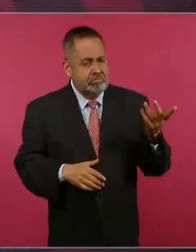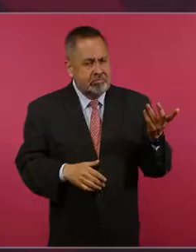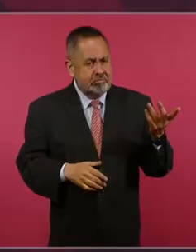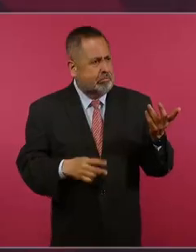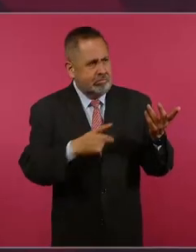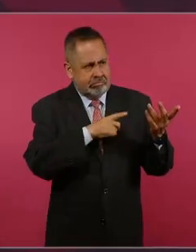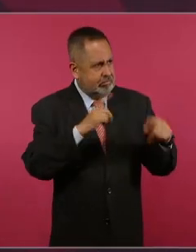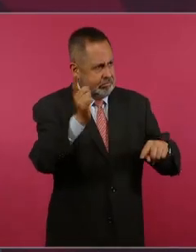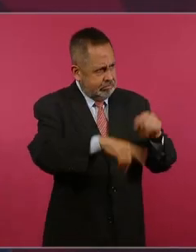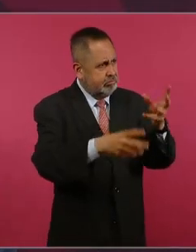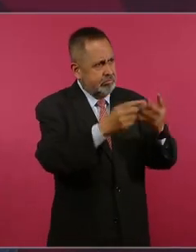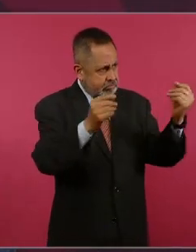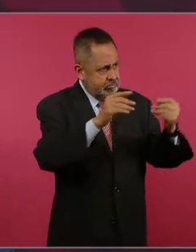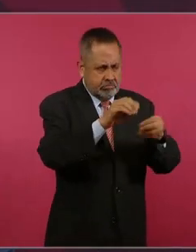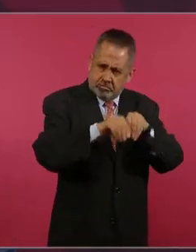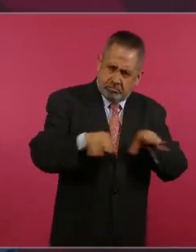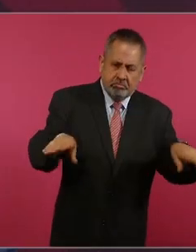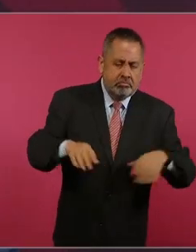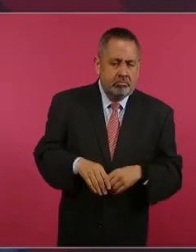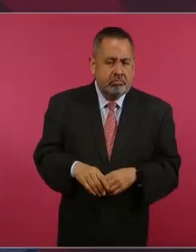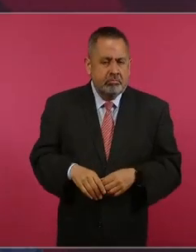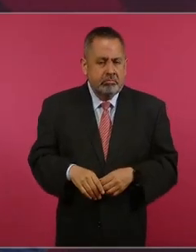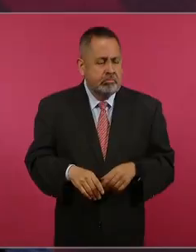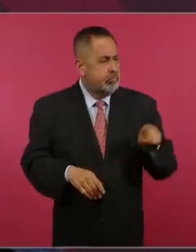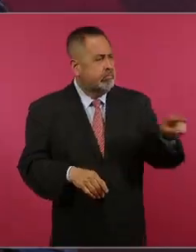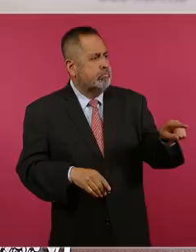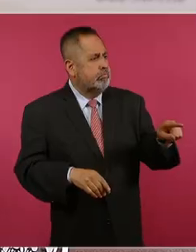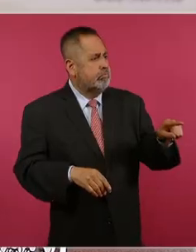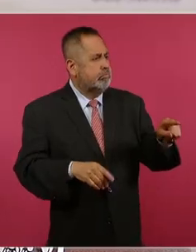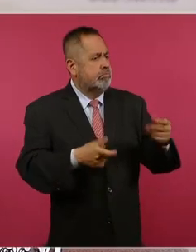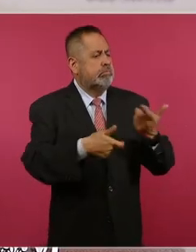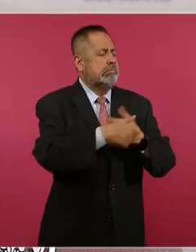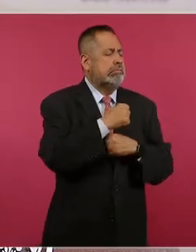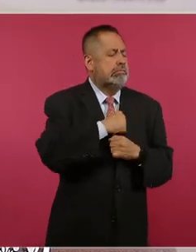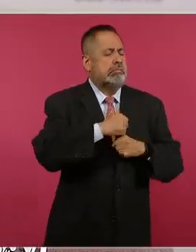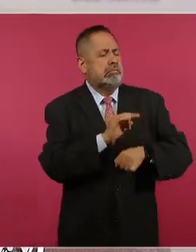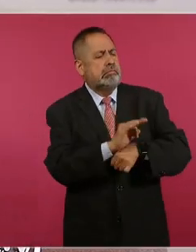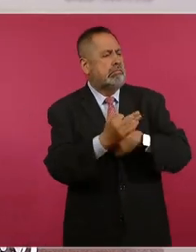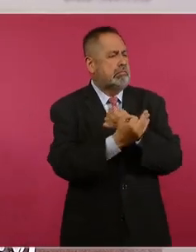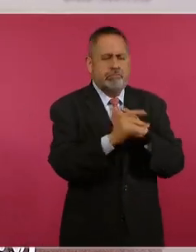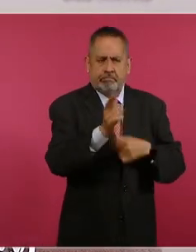debe desaparecer porque es para mantener privilegios.